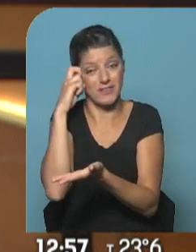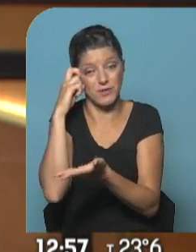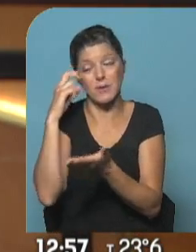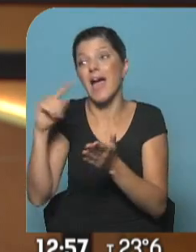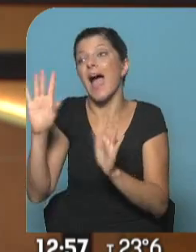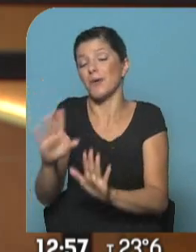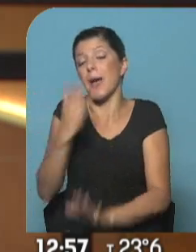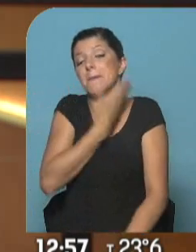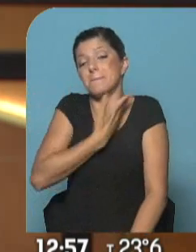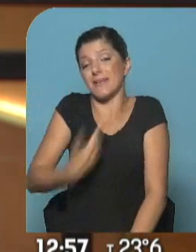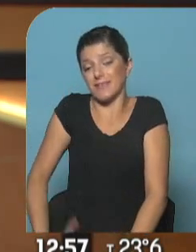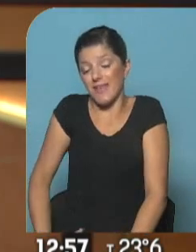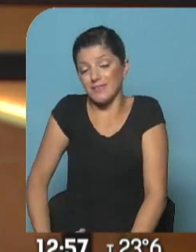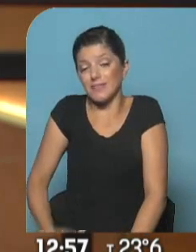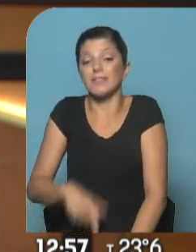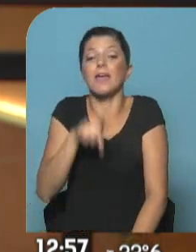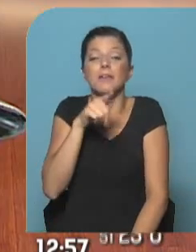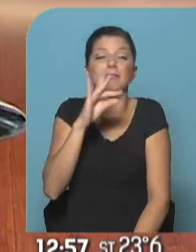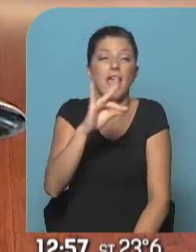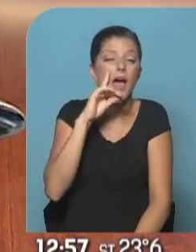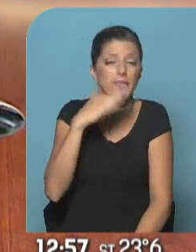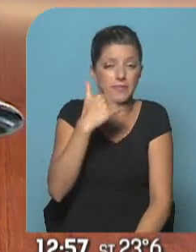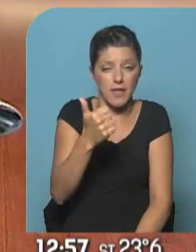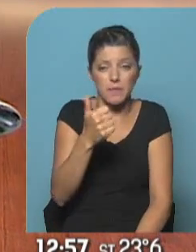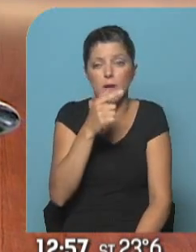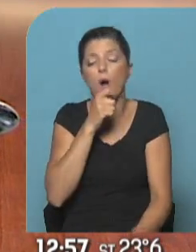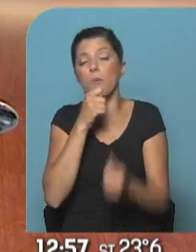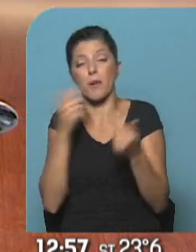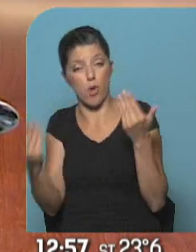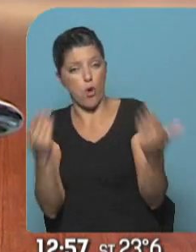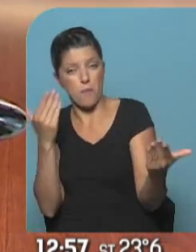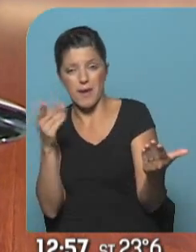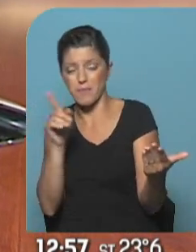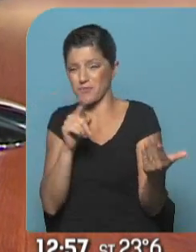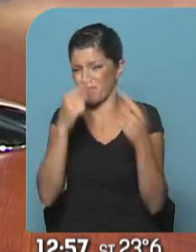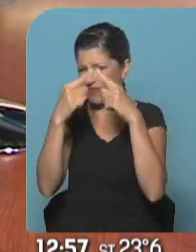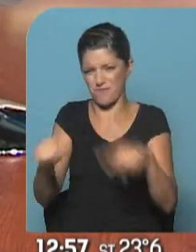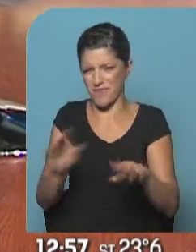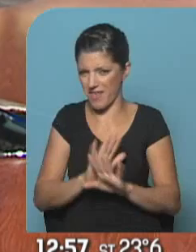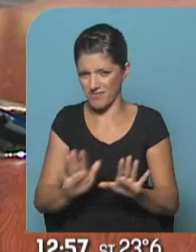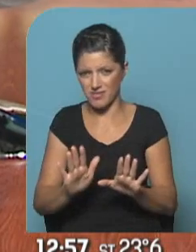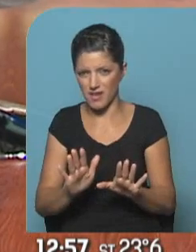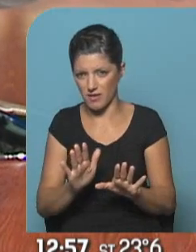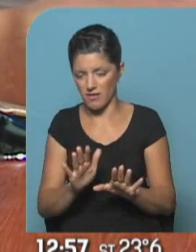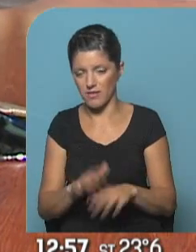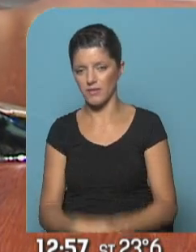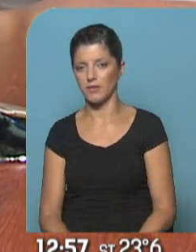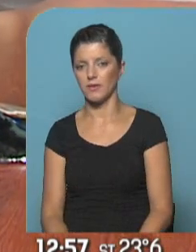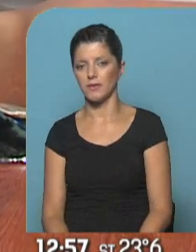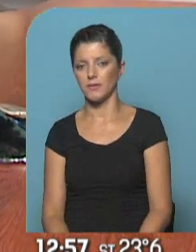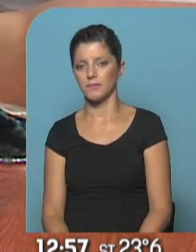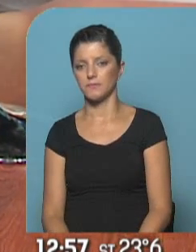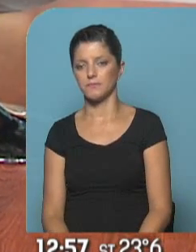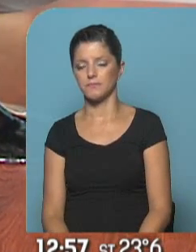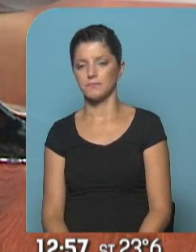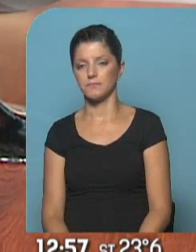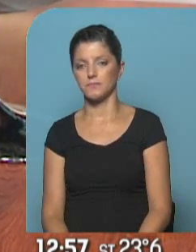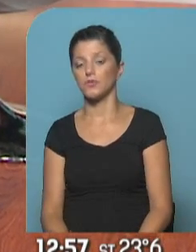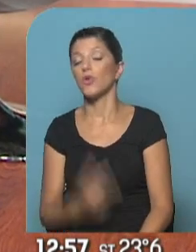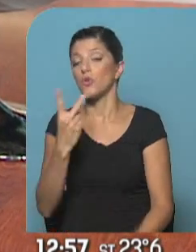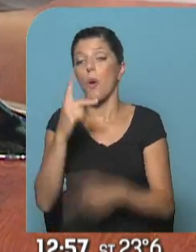presidente como era Dilma, querido por el pueblo. O sea, son las dos caras de un mismo personaje y de un